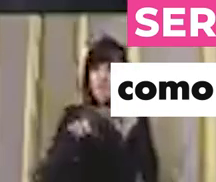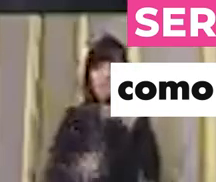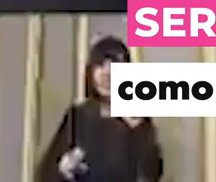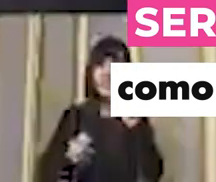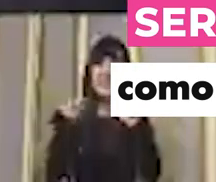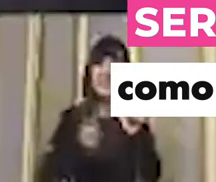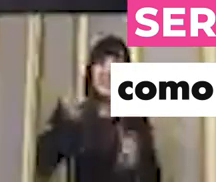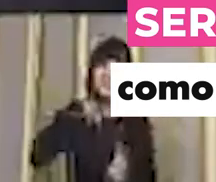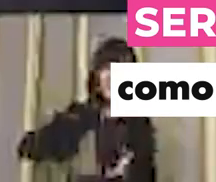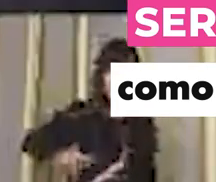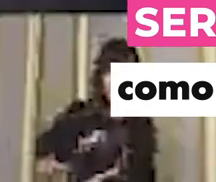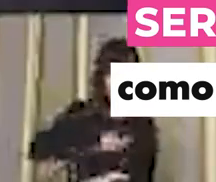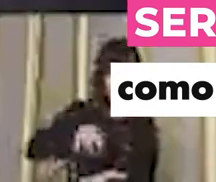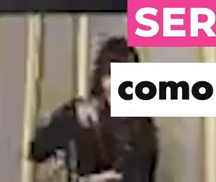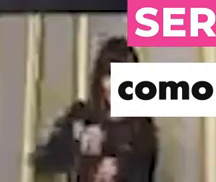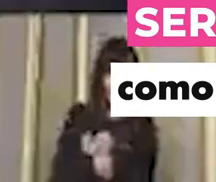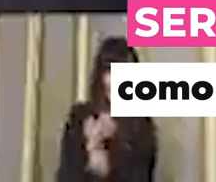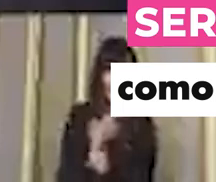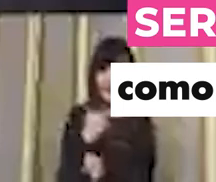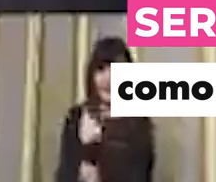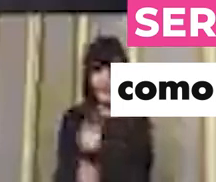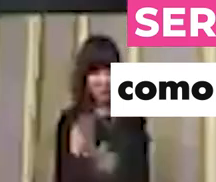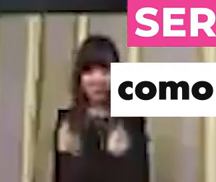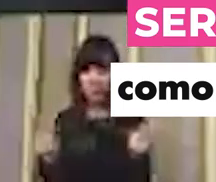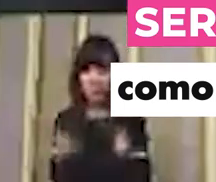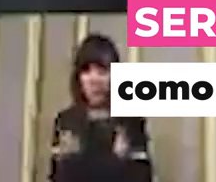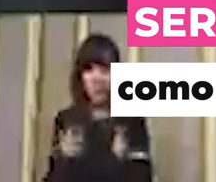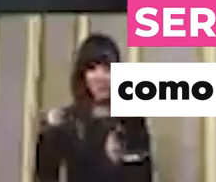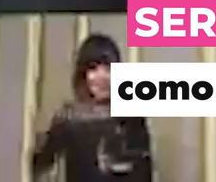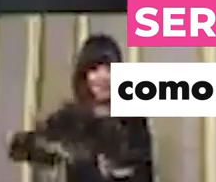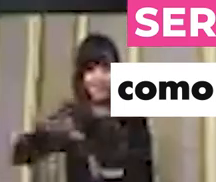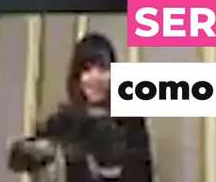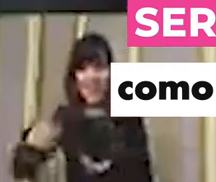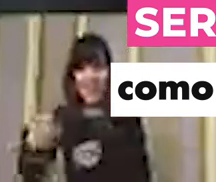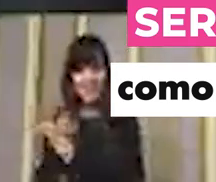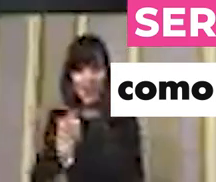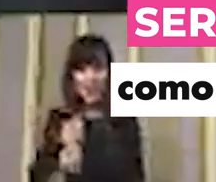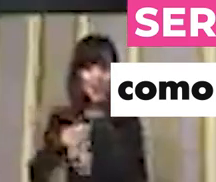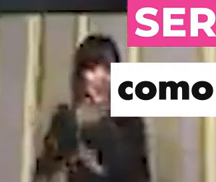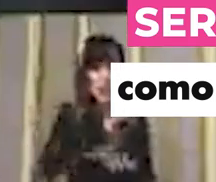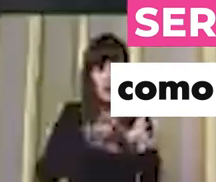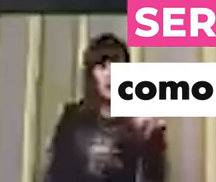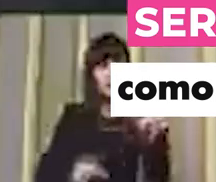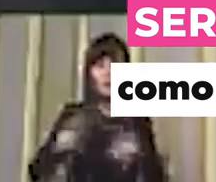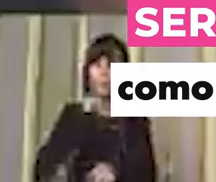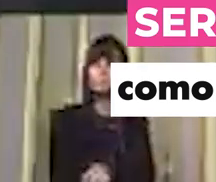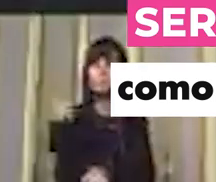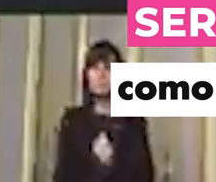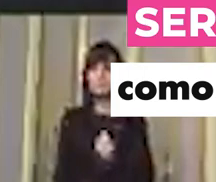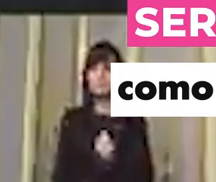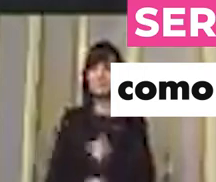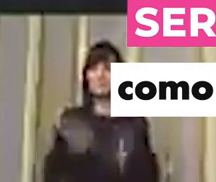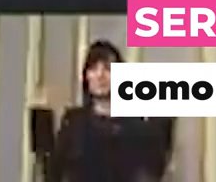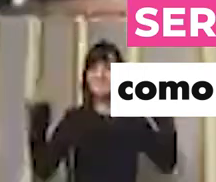mañana. En su primera declaración como gobernador sustituto, el político oriundo de Tepeaca